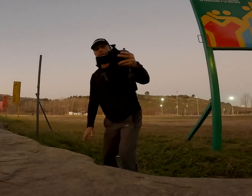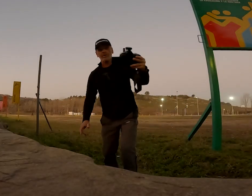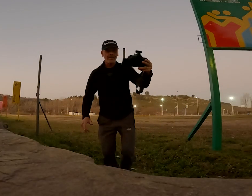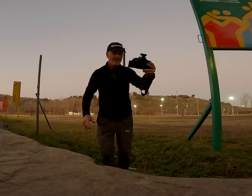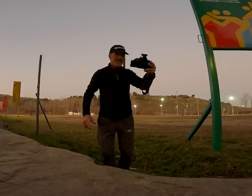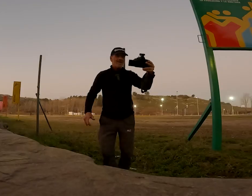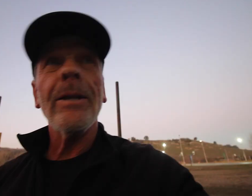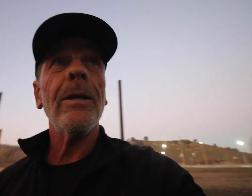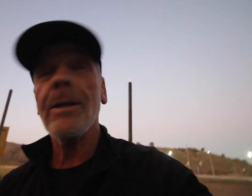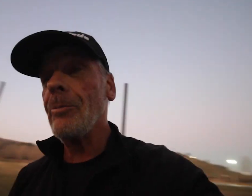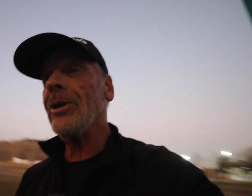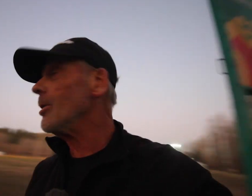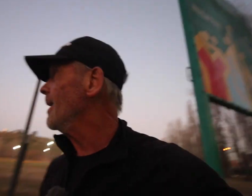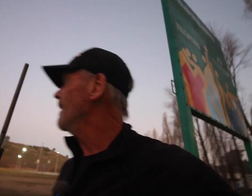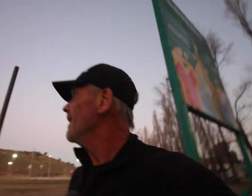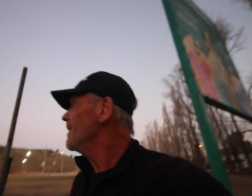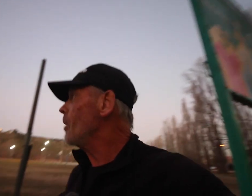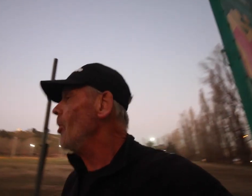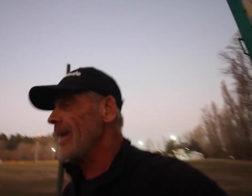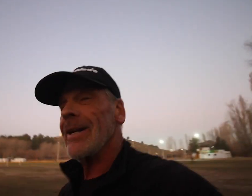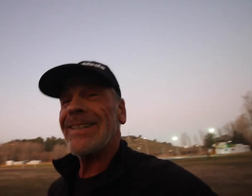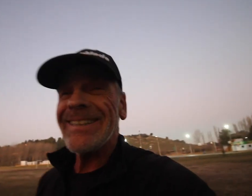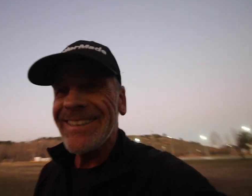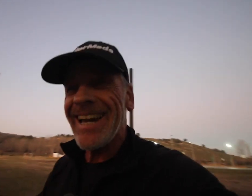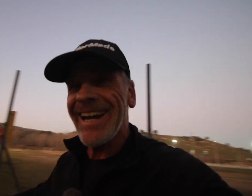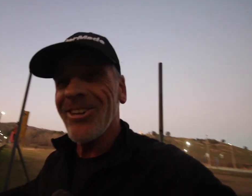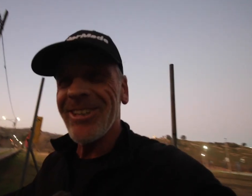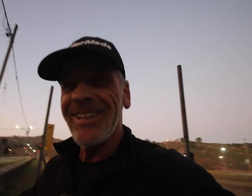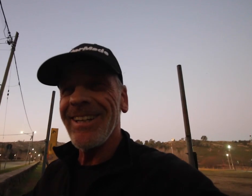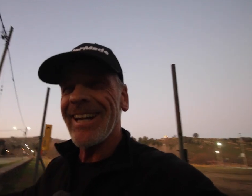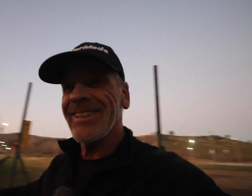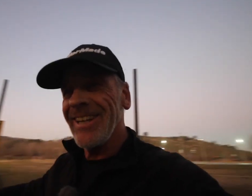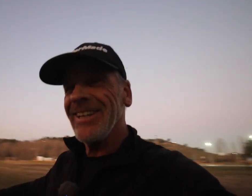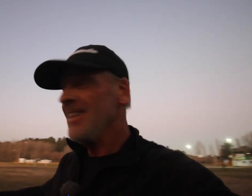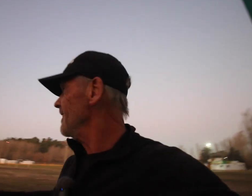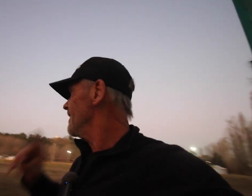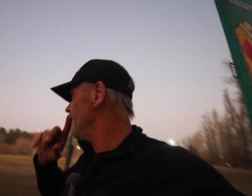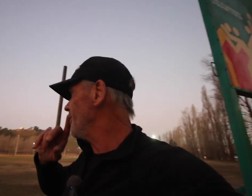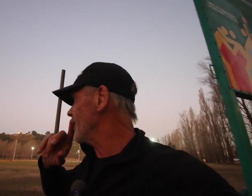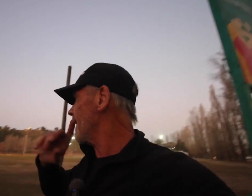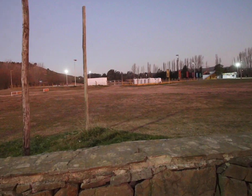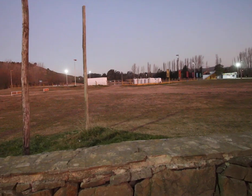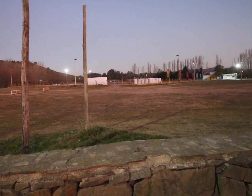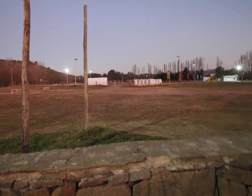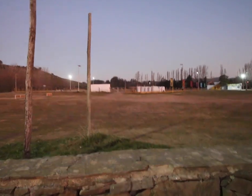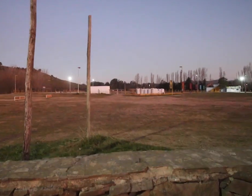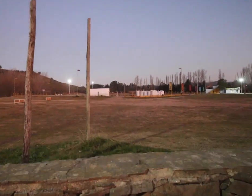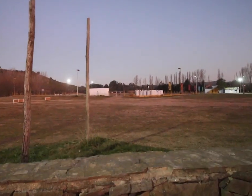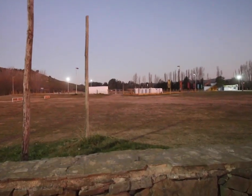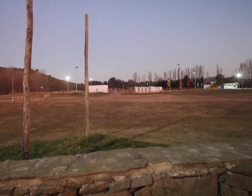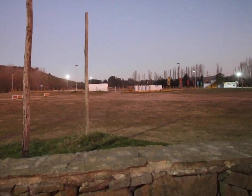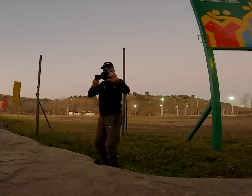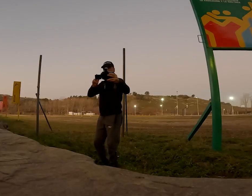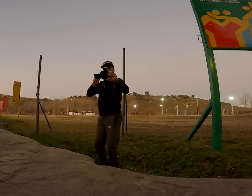Acá estoy. Bien. Bueno, no lo puedo creer. Sacaron el cartel y creo que aquel también lo sacaron. Los